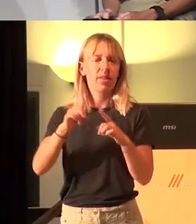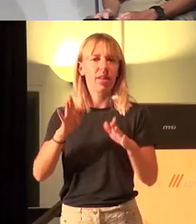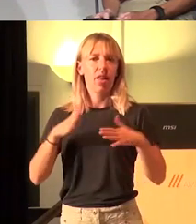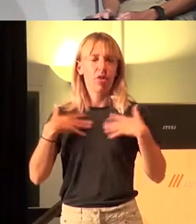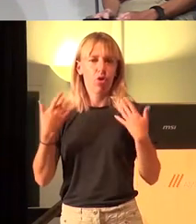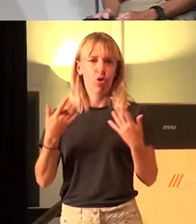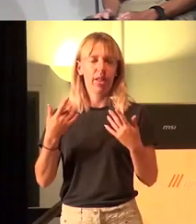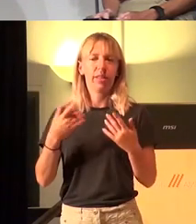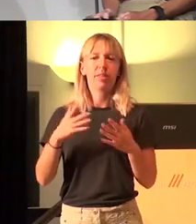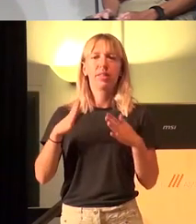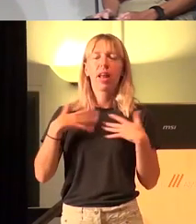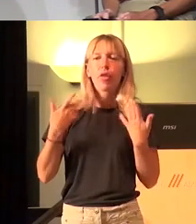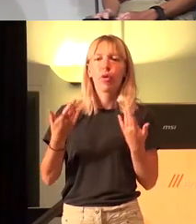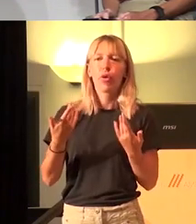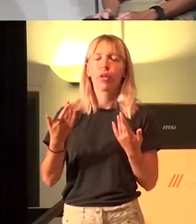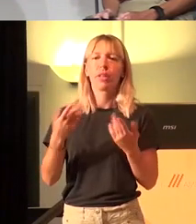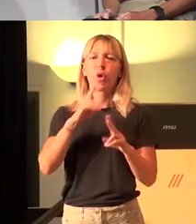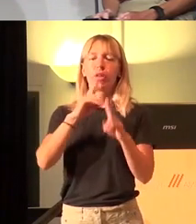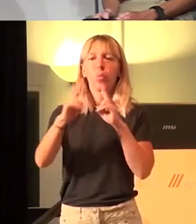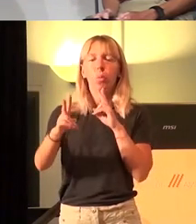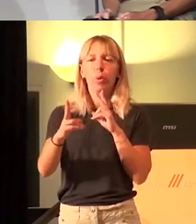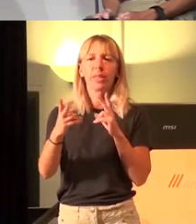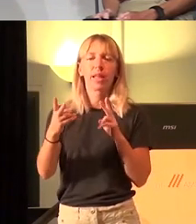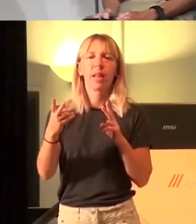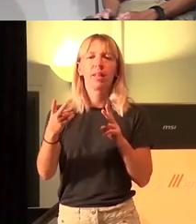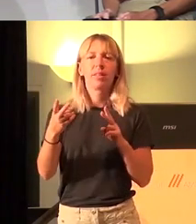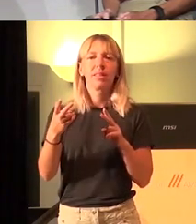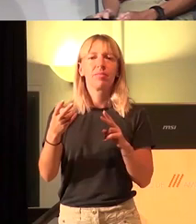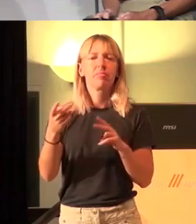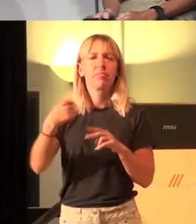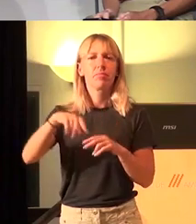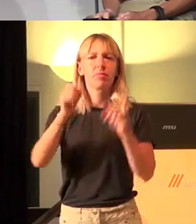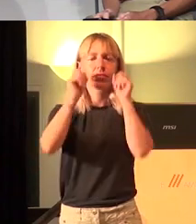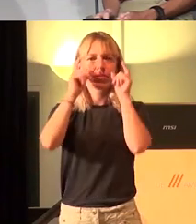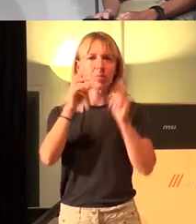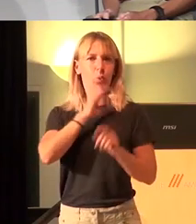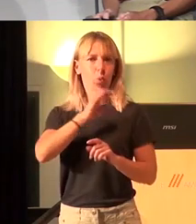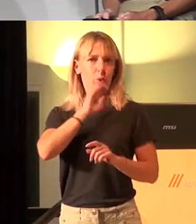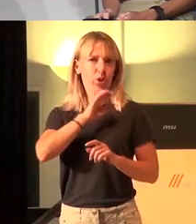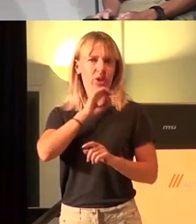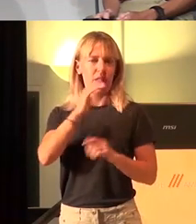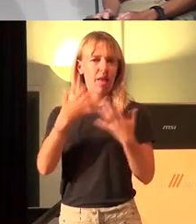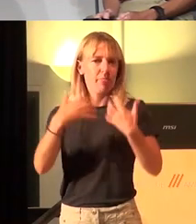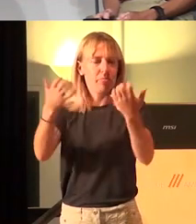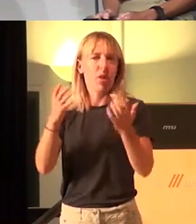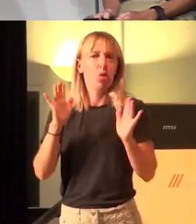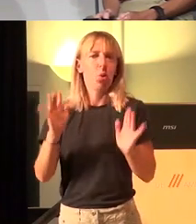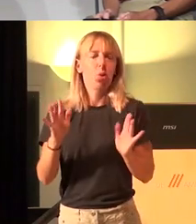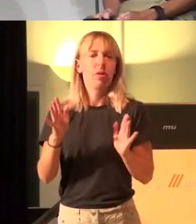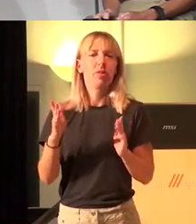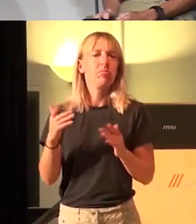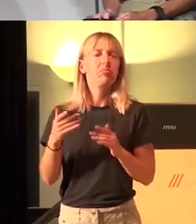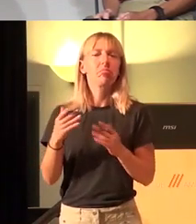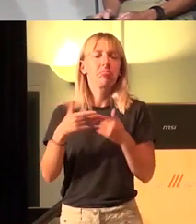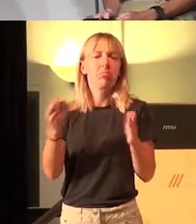reacciones. Ha habido respuestas en las que hemos despertado la curiosidad del público y entonces abiertamente